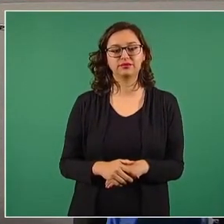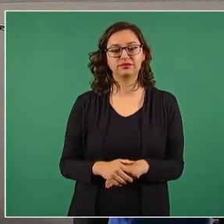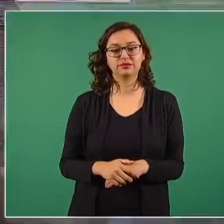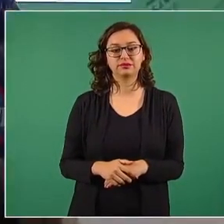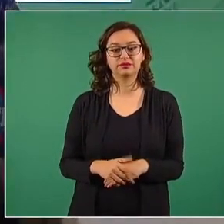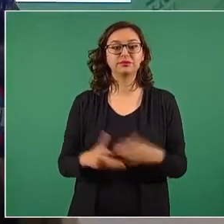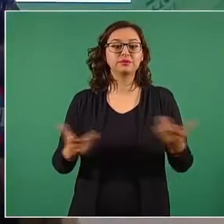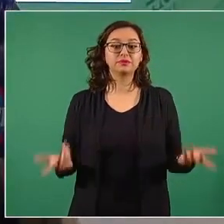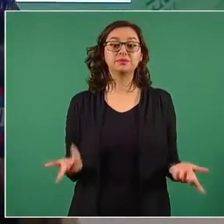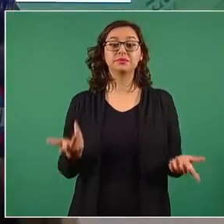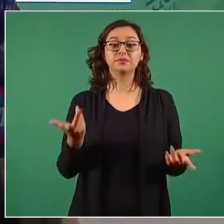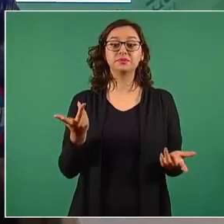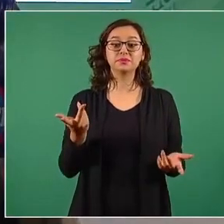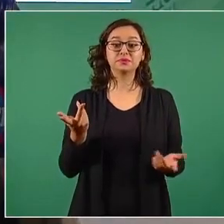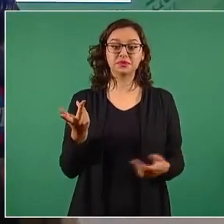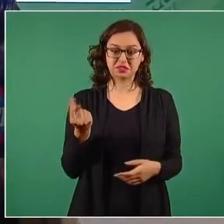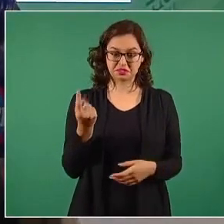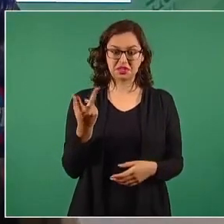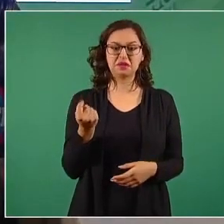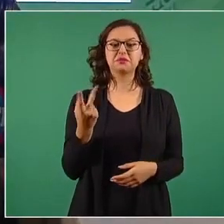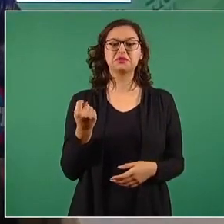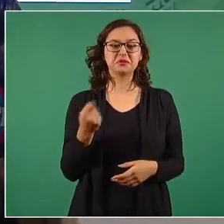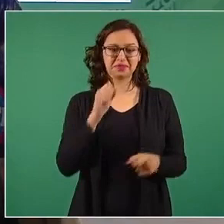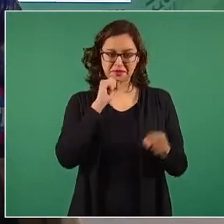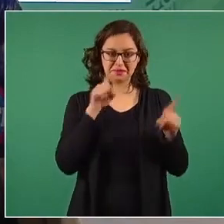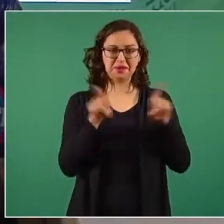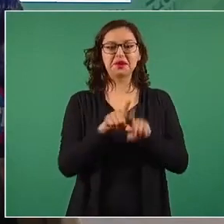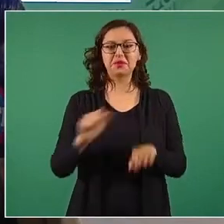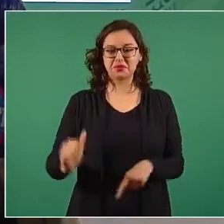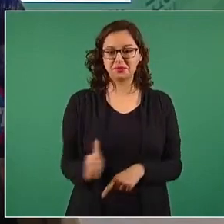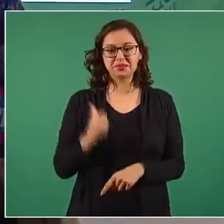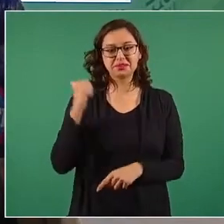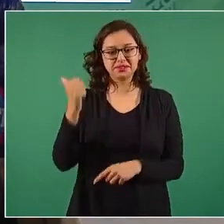Y la televisión, ya que estamos en estos,